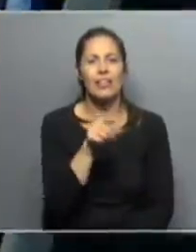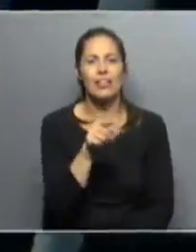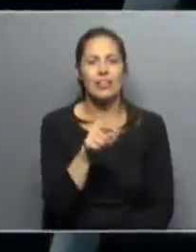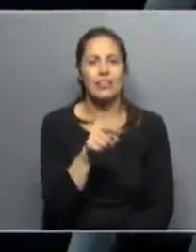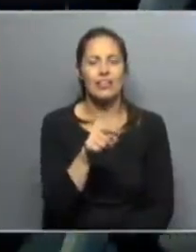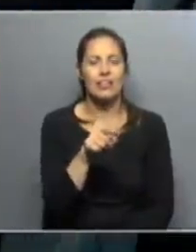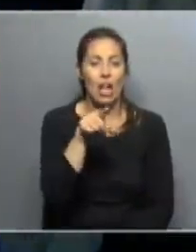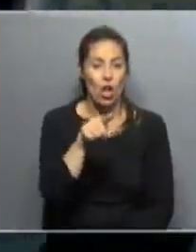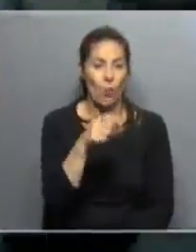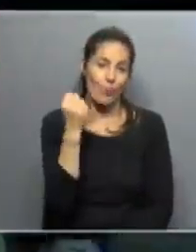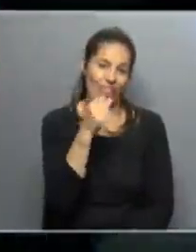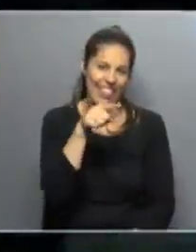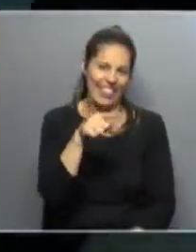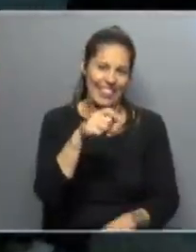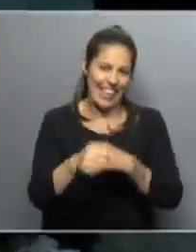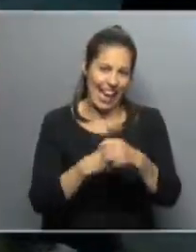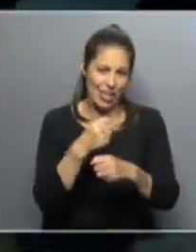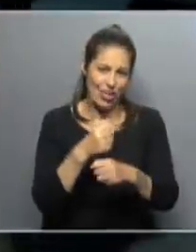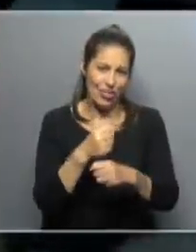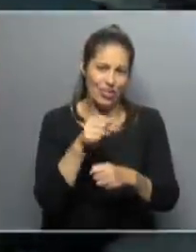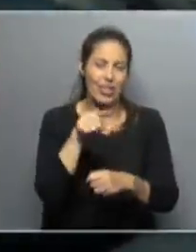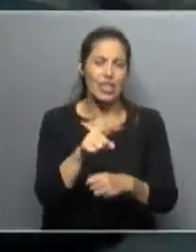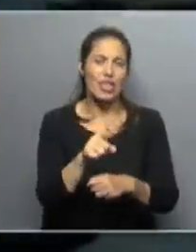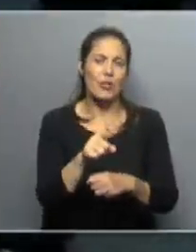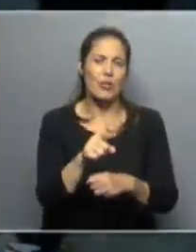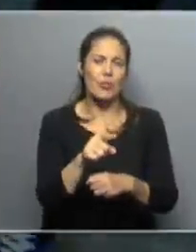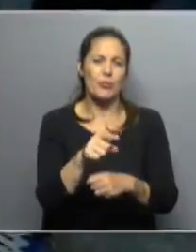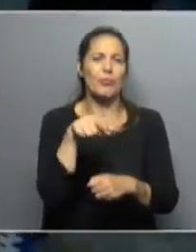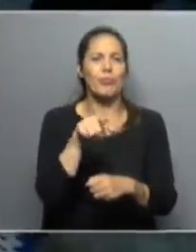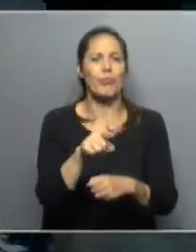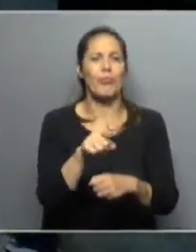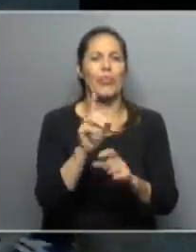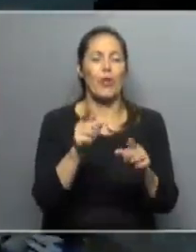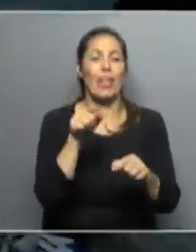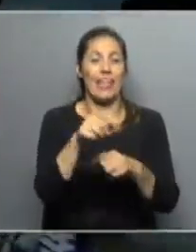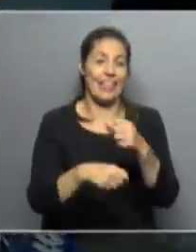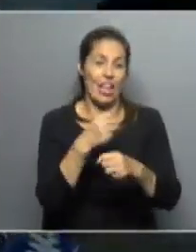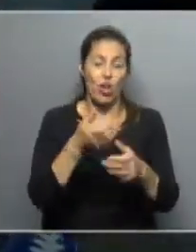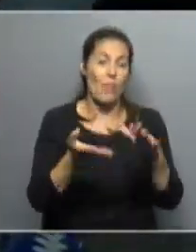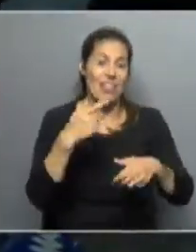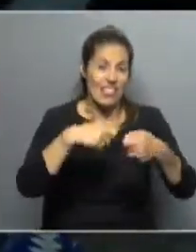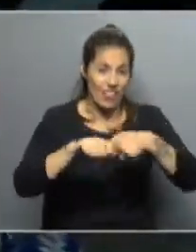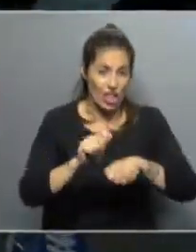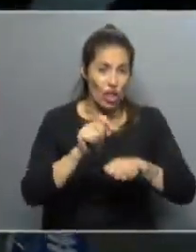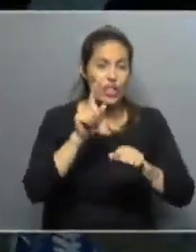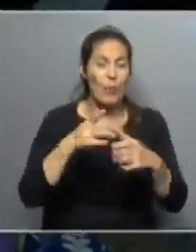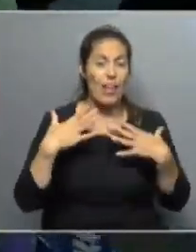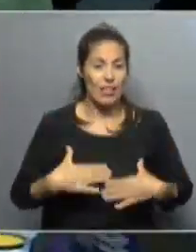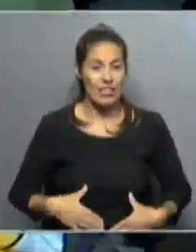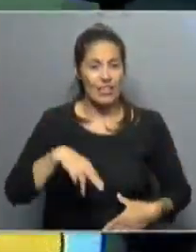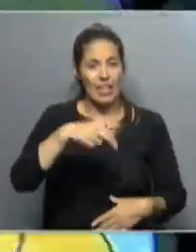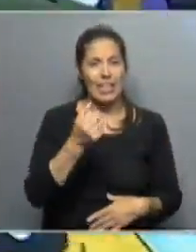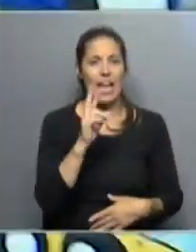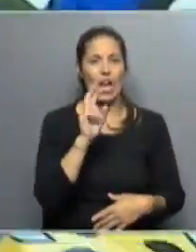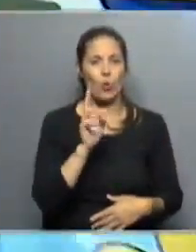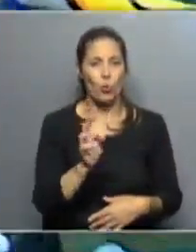la estrella de este año. Y después los estándares. Mike Crack y Naruto, que fueron la estrella de este año. Y si no, la remera de Naruto,